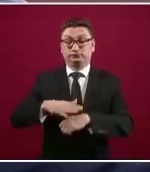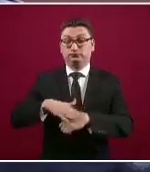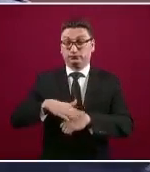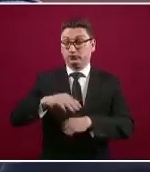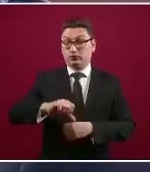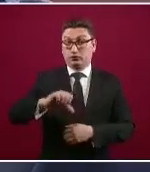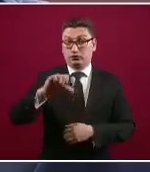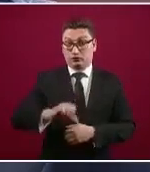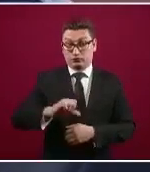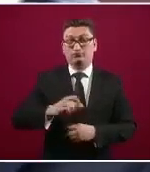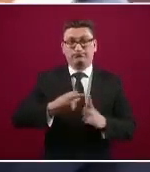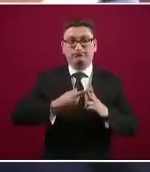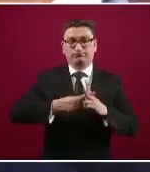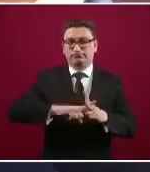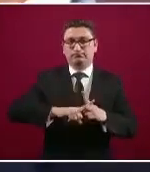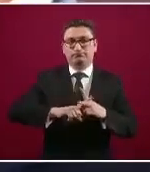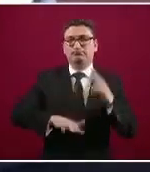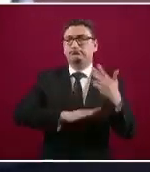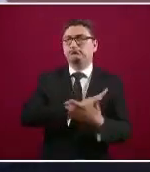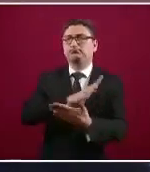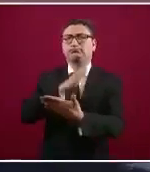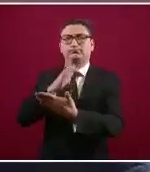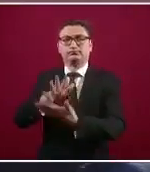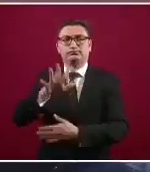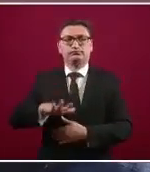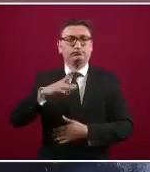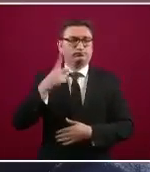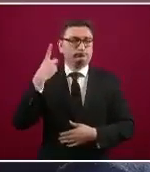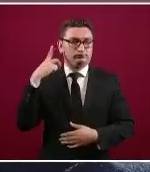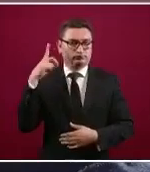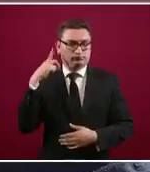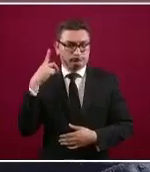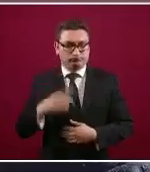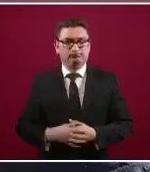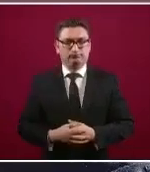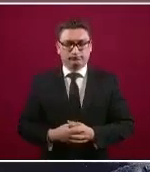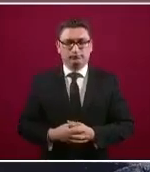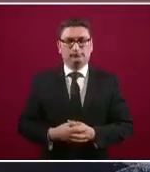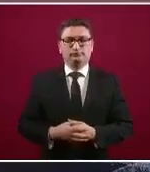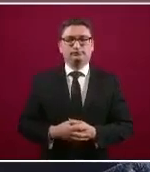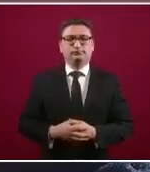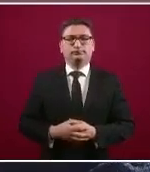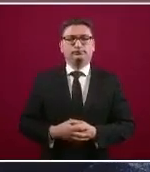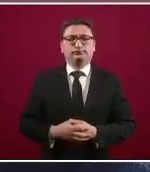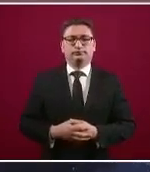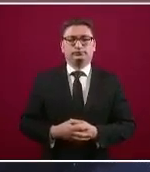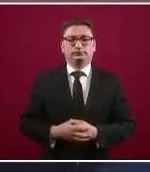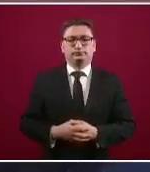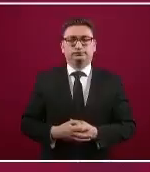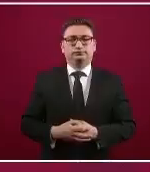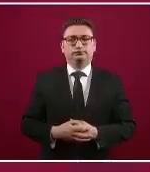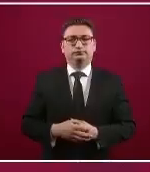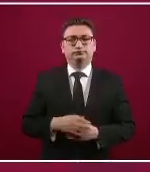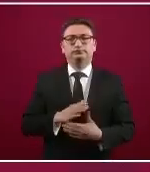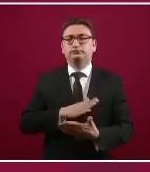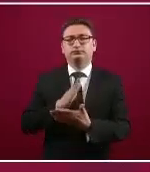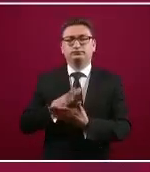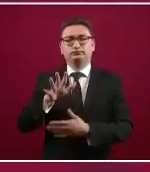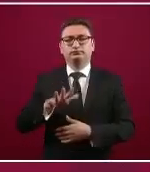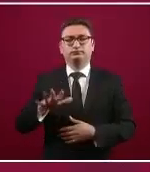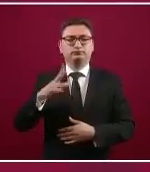empezamos una gira por Durango, vamos a estar en